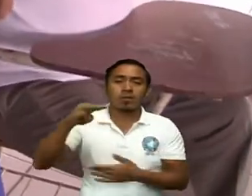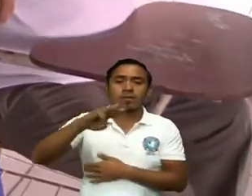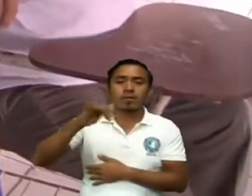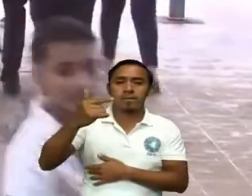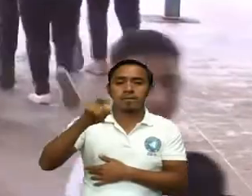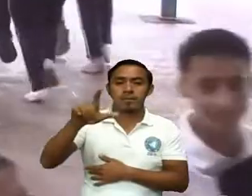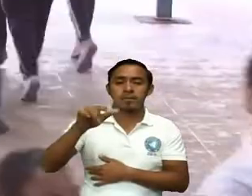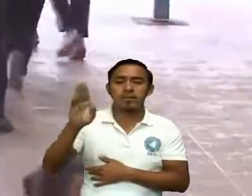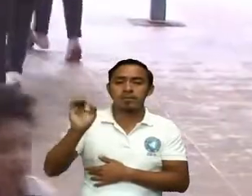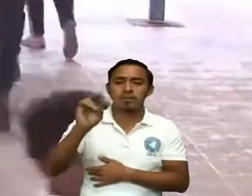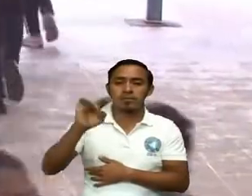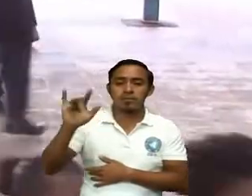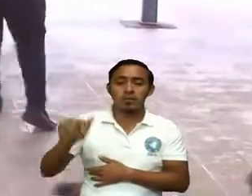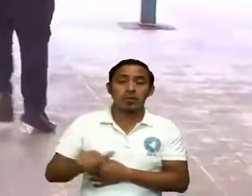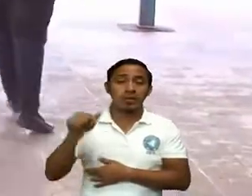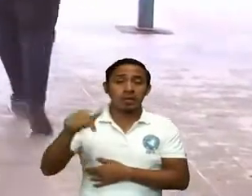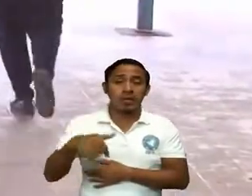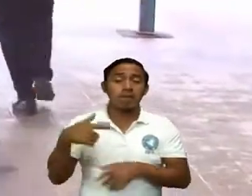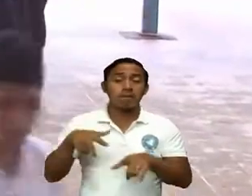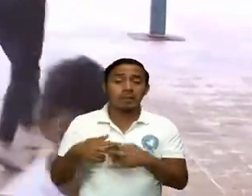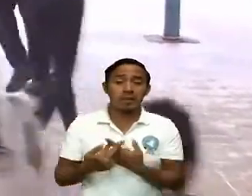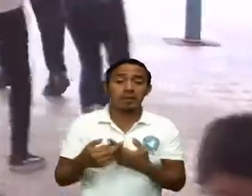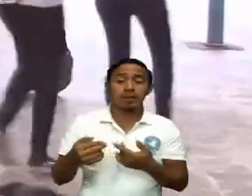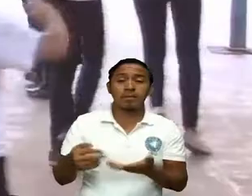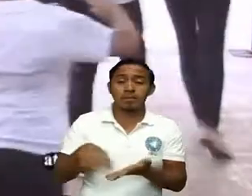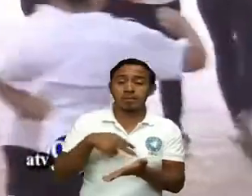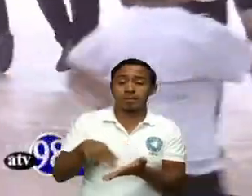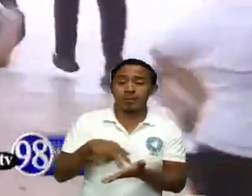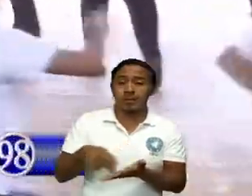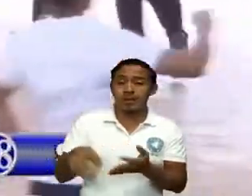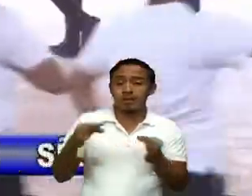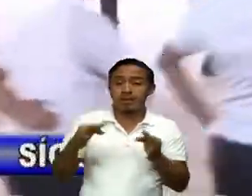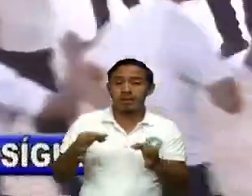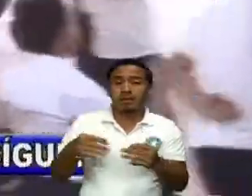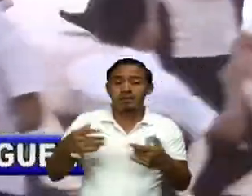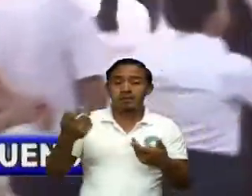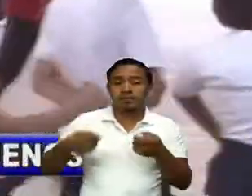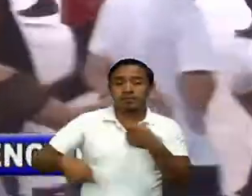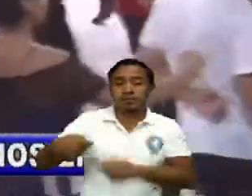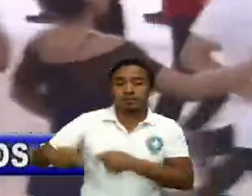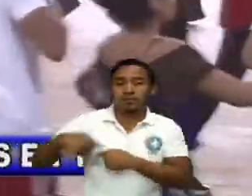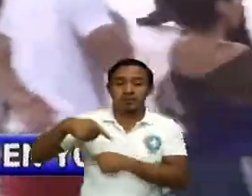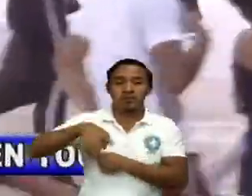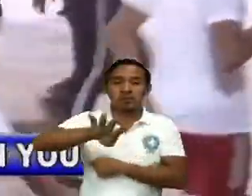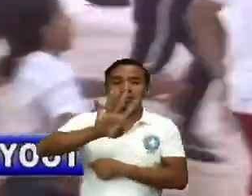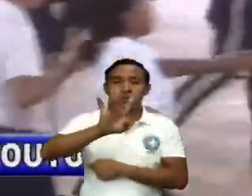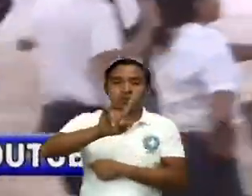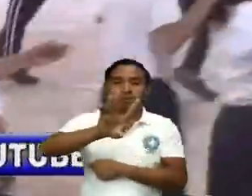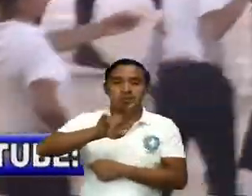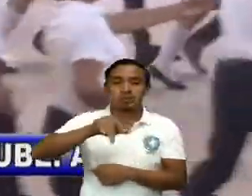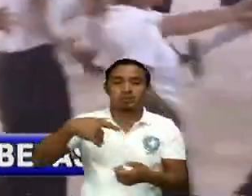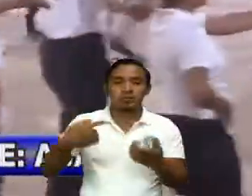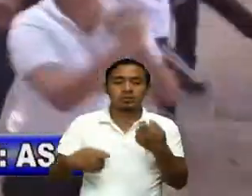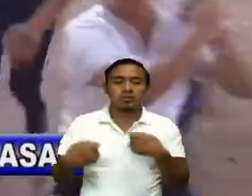Bonilla, quienes serán los encargados del baile estelar en el desfile patrio de este 14 de